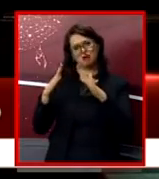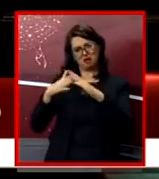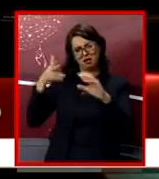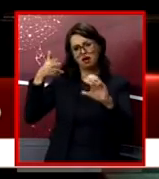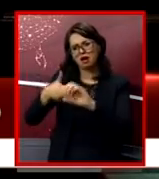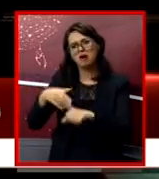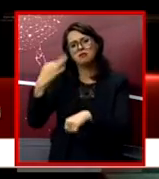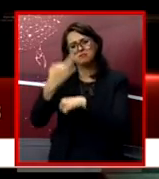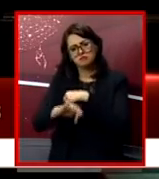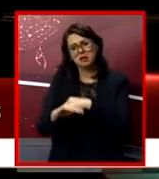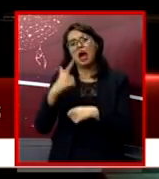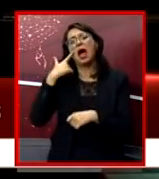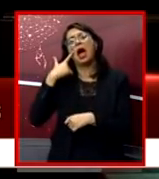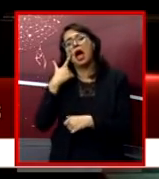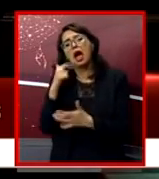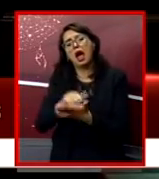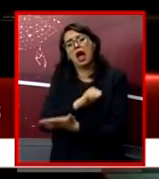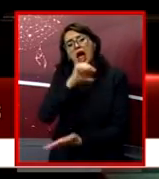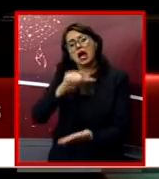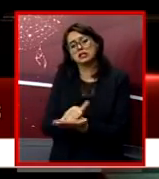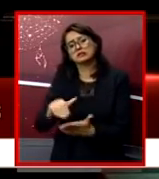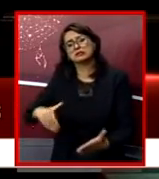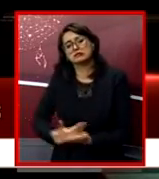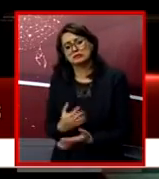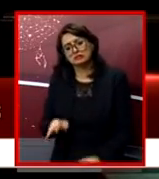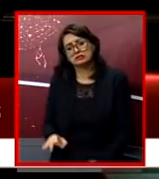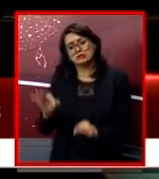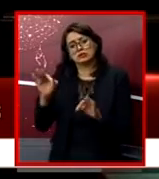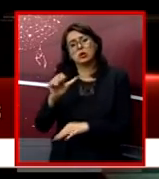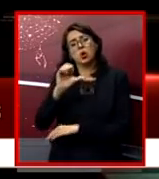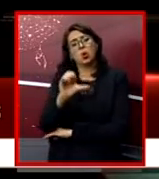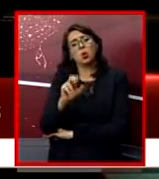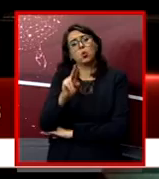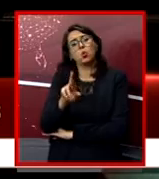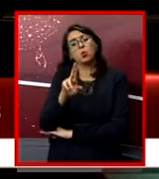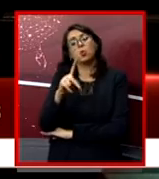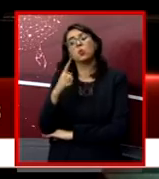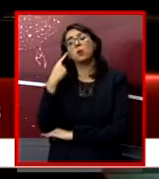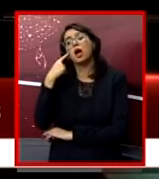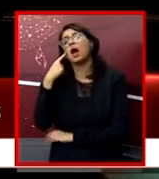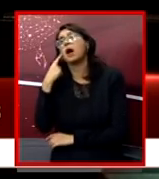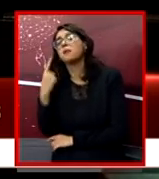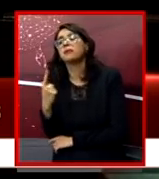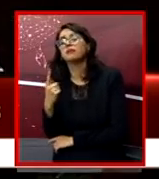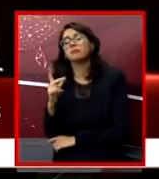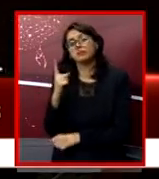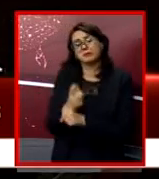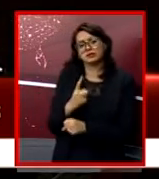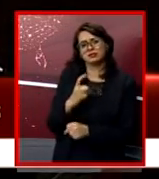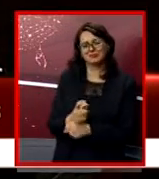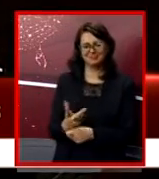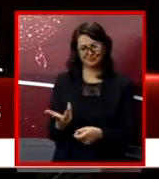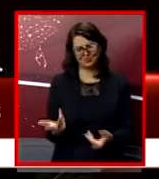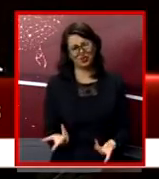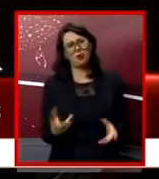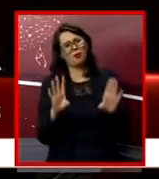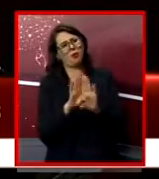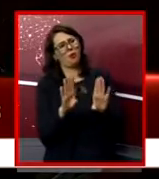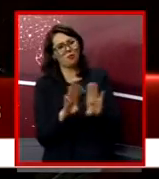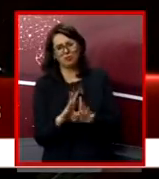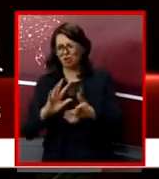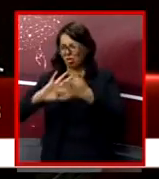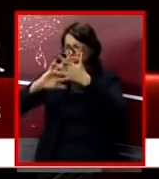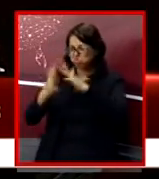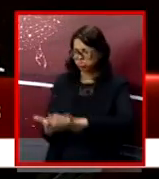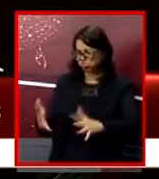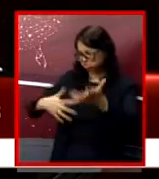tienen acta de nacimiento o si tiene CUR para que le den servicio. ¿Cómo lo van a encontrar entre